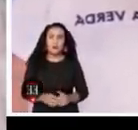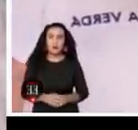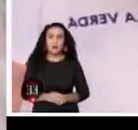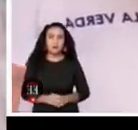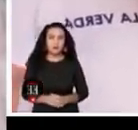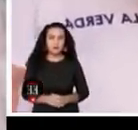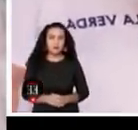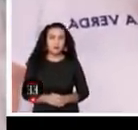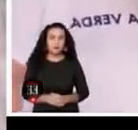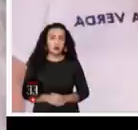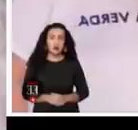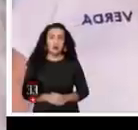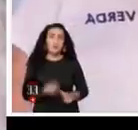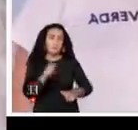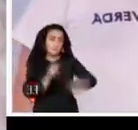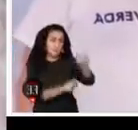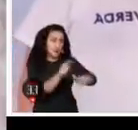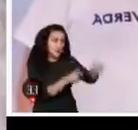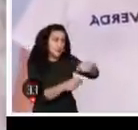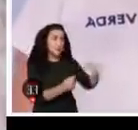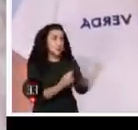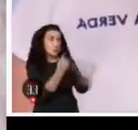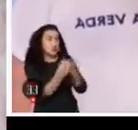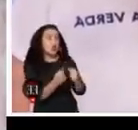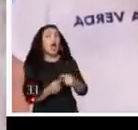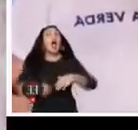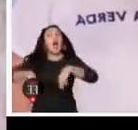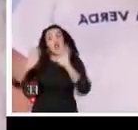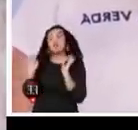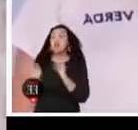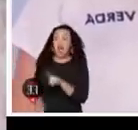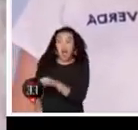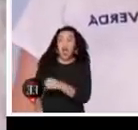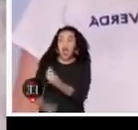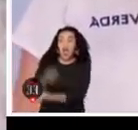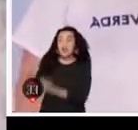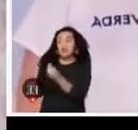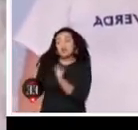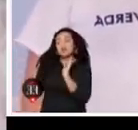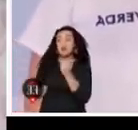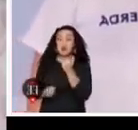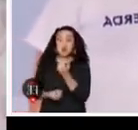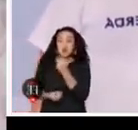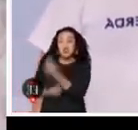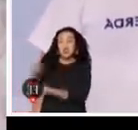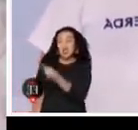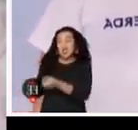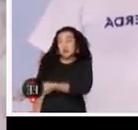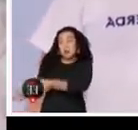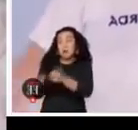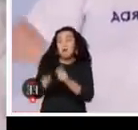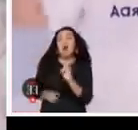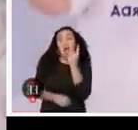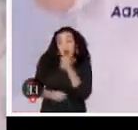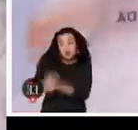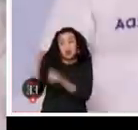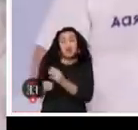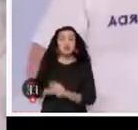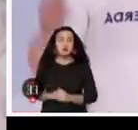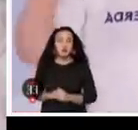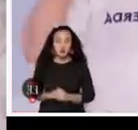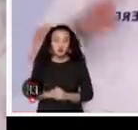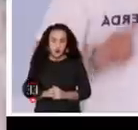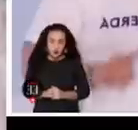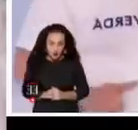y nos han dicho que por algo nos mataron algo estarían haciendo a la vez que los mataron de acuerdo tanto